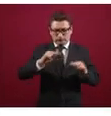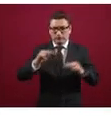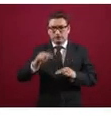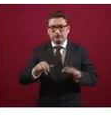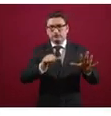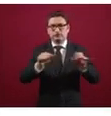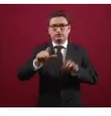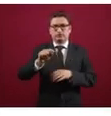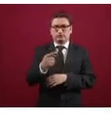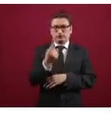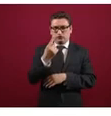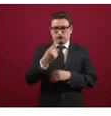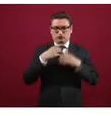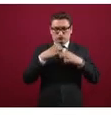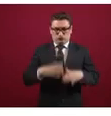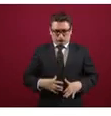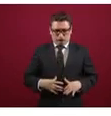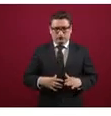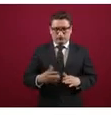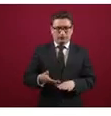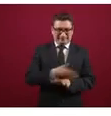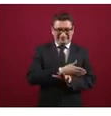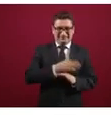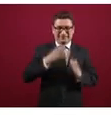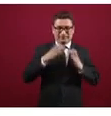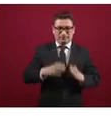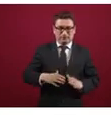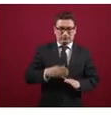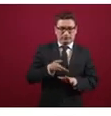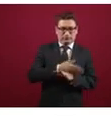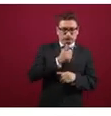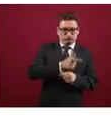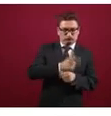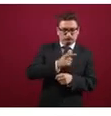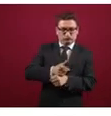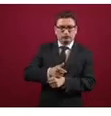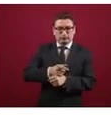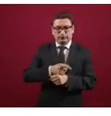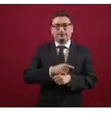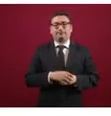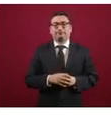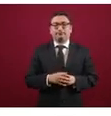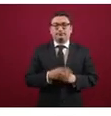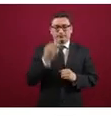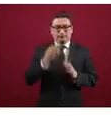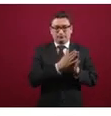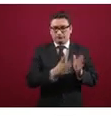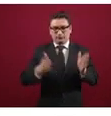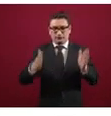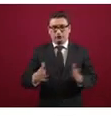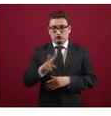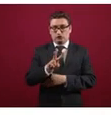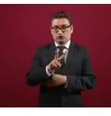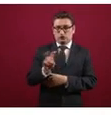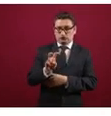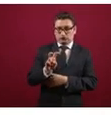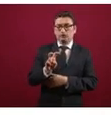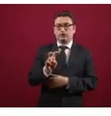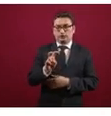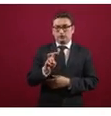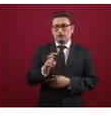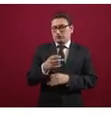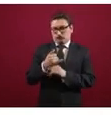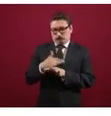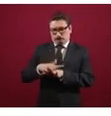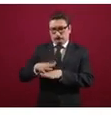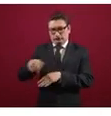671 cuerpos que se mostraban en la gráfica anterior que se han encontrado en este periodo 200 según nos informan las